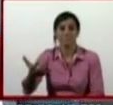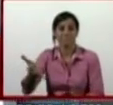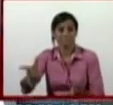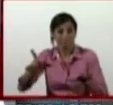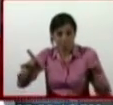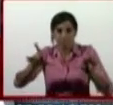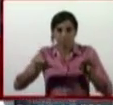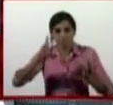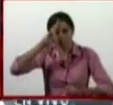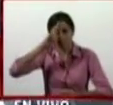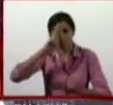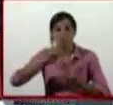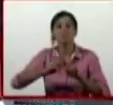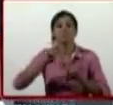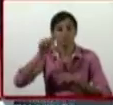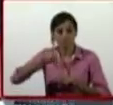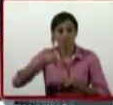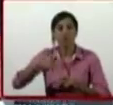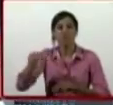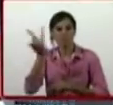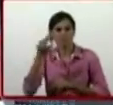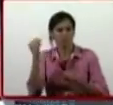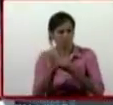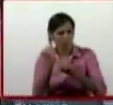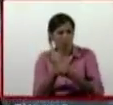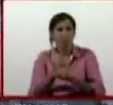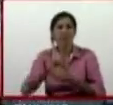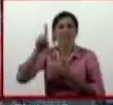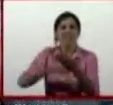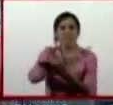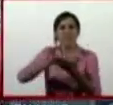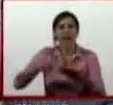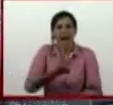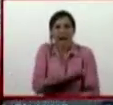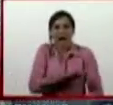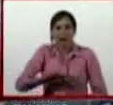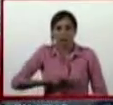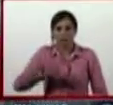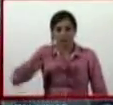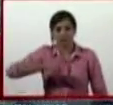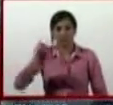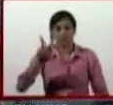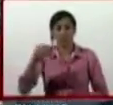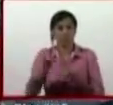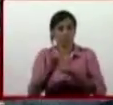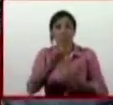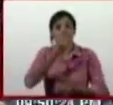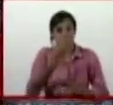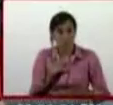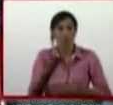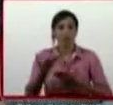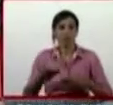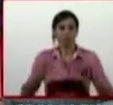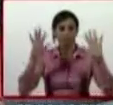hecho contra el hambre en el mundo, que es la República Bolivariana de Venezuela.